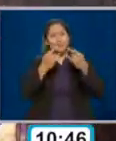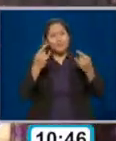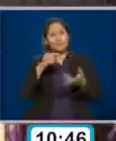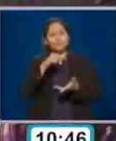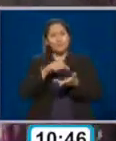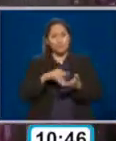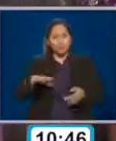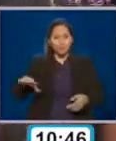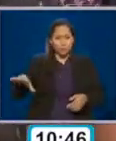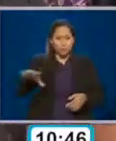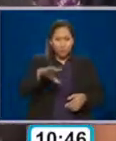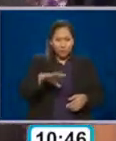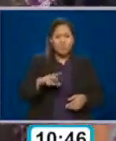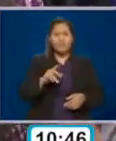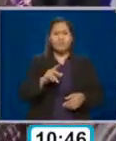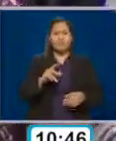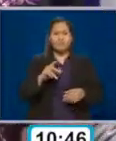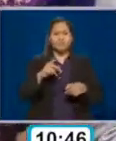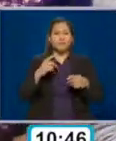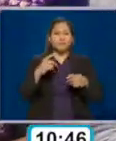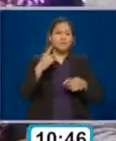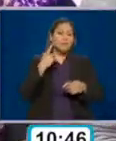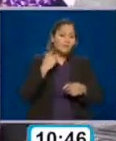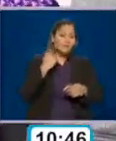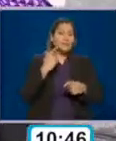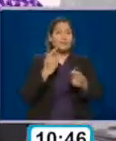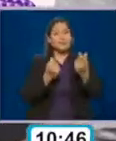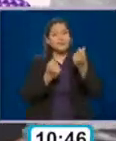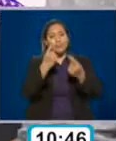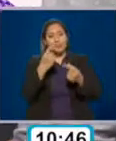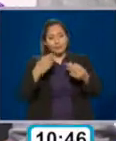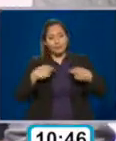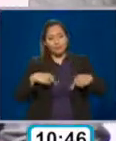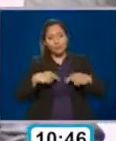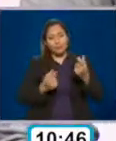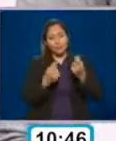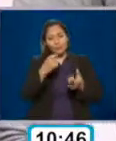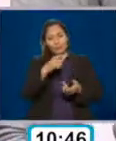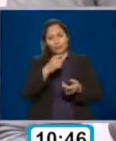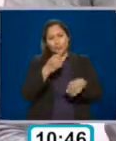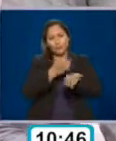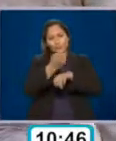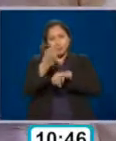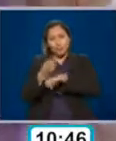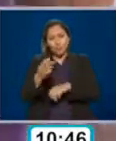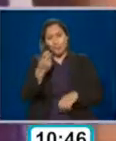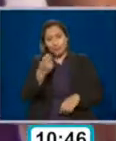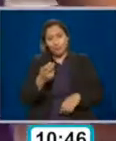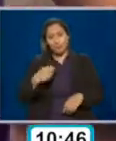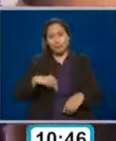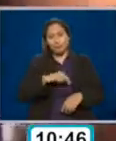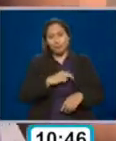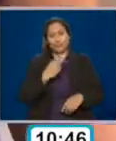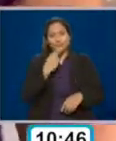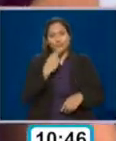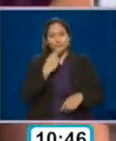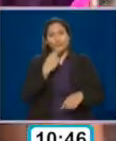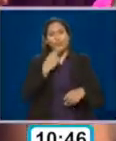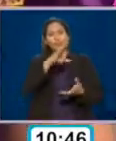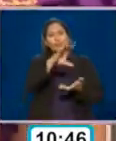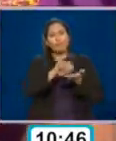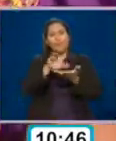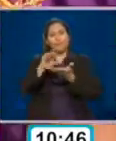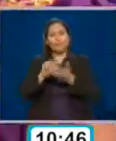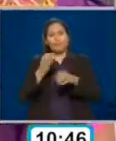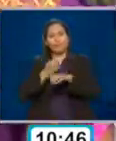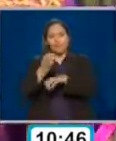región, los textiles de algunas regiones, y bueno, es por eso que usamos la mayor parte de las regiones en los